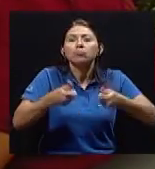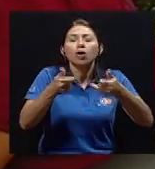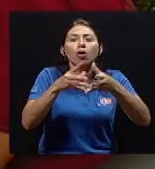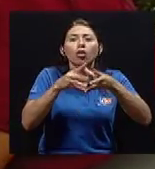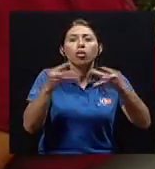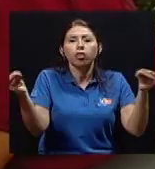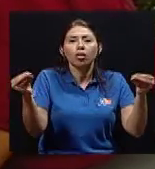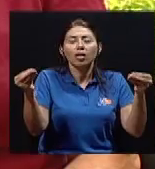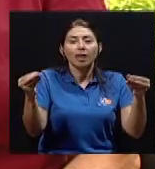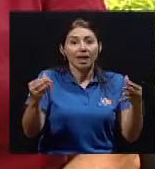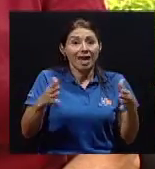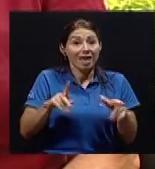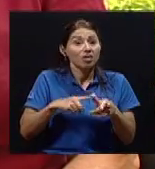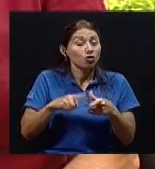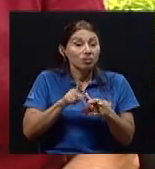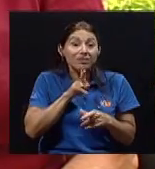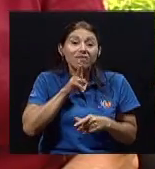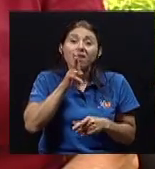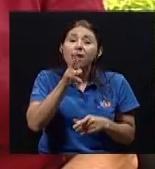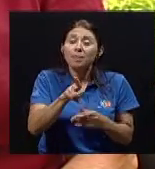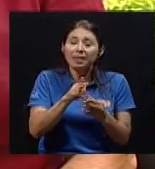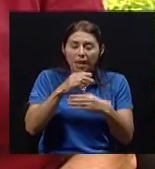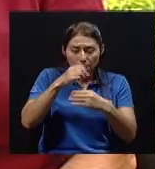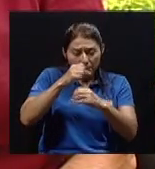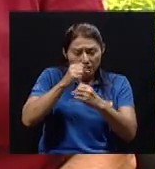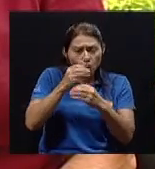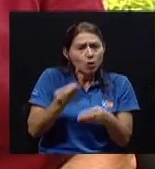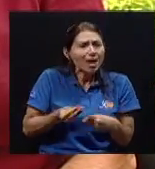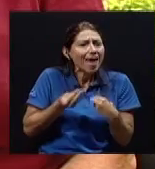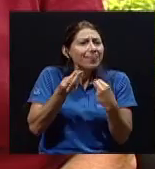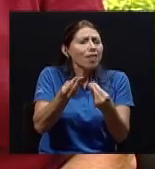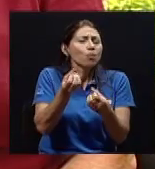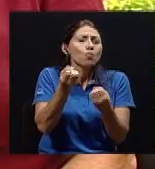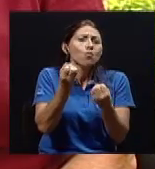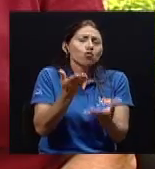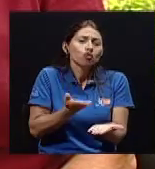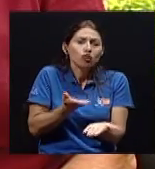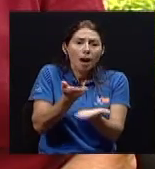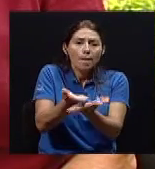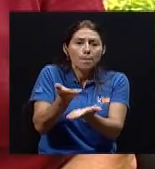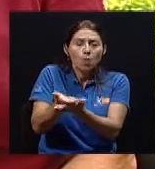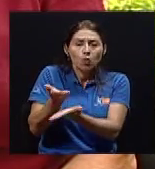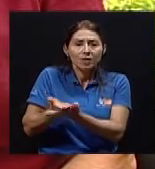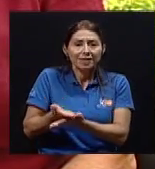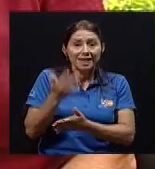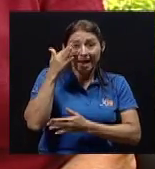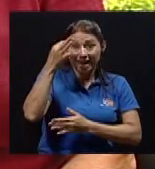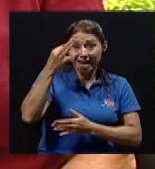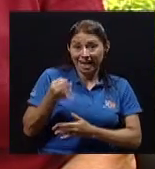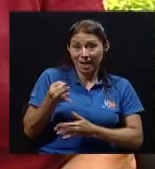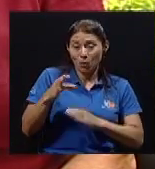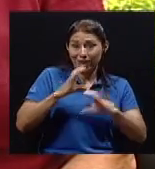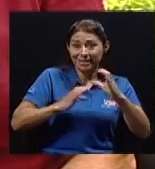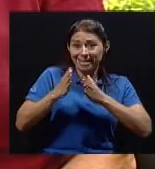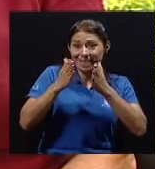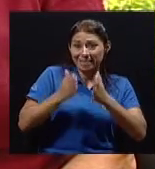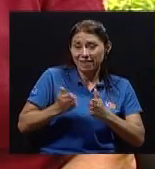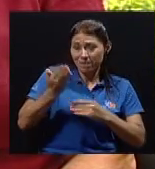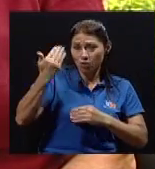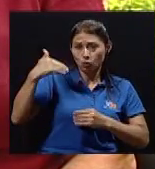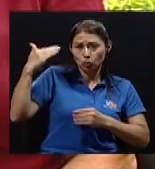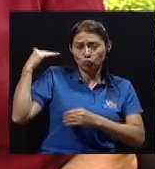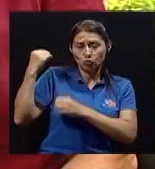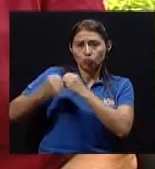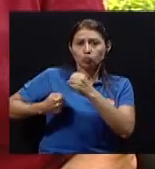aportes realmente son muchísimos. Creo que los científicos que nos han precedido han hecho toda